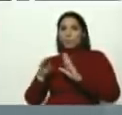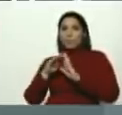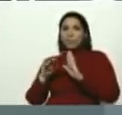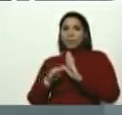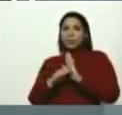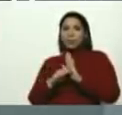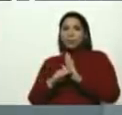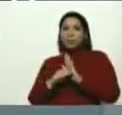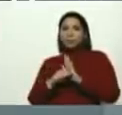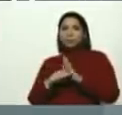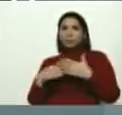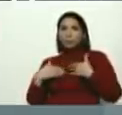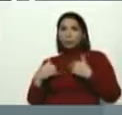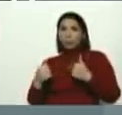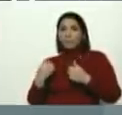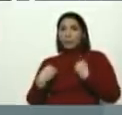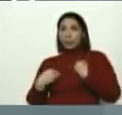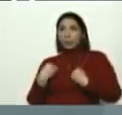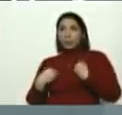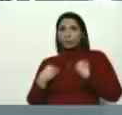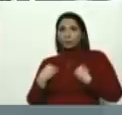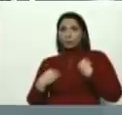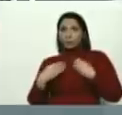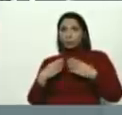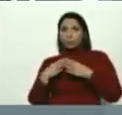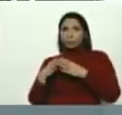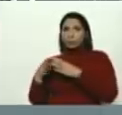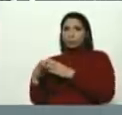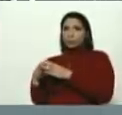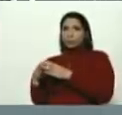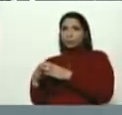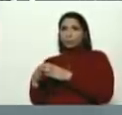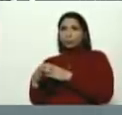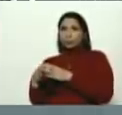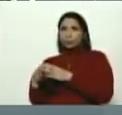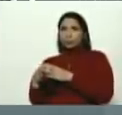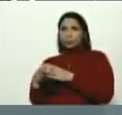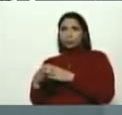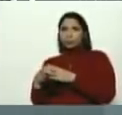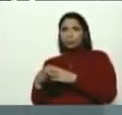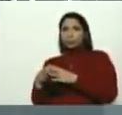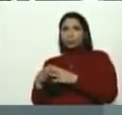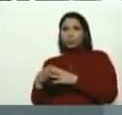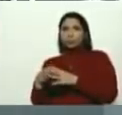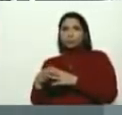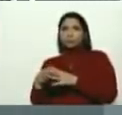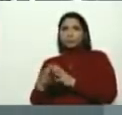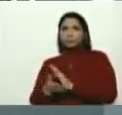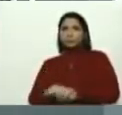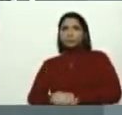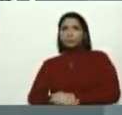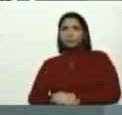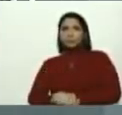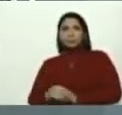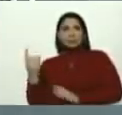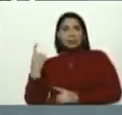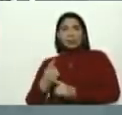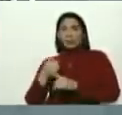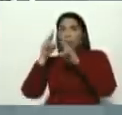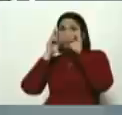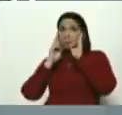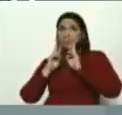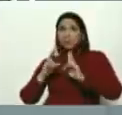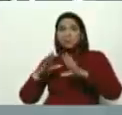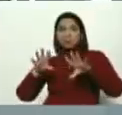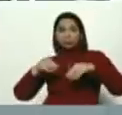Había preocupación de que los equipos, si tú has ejercido un equipo, bueno, tienen que desinfectar, tomar todas